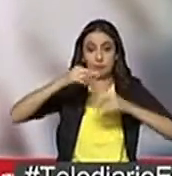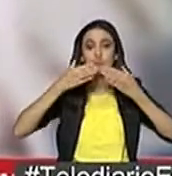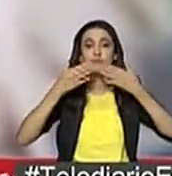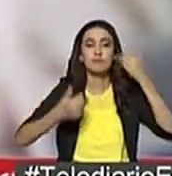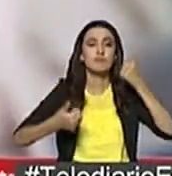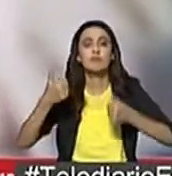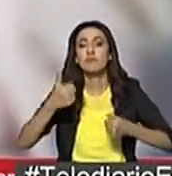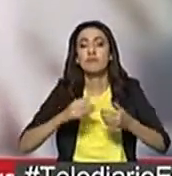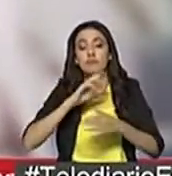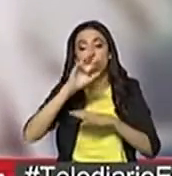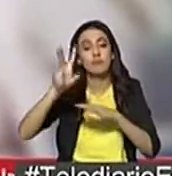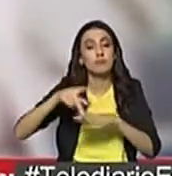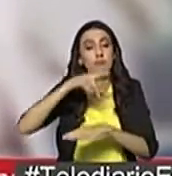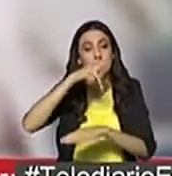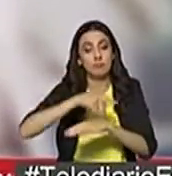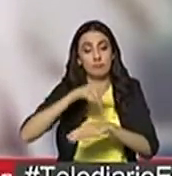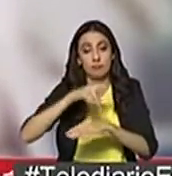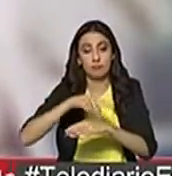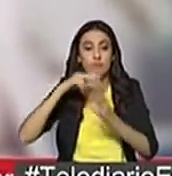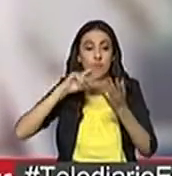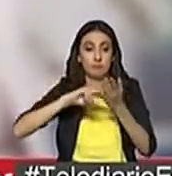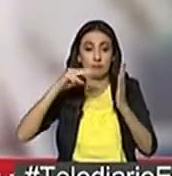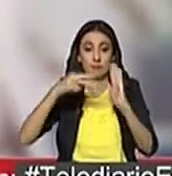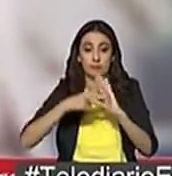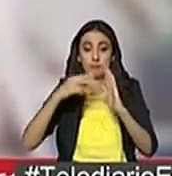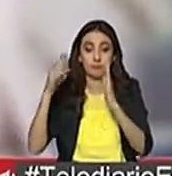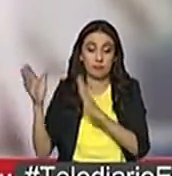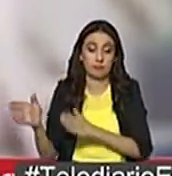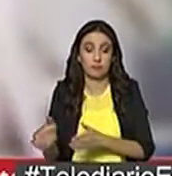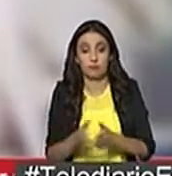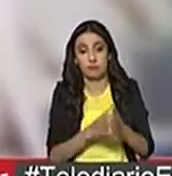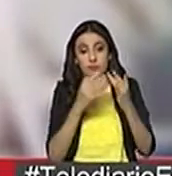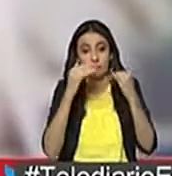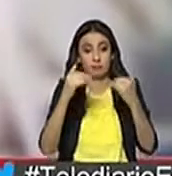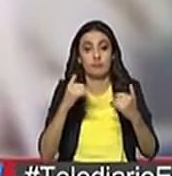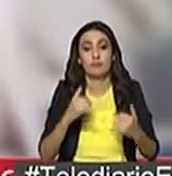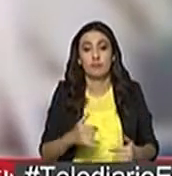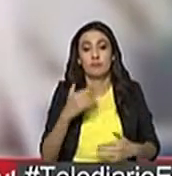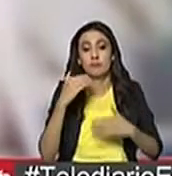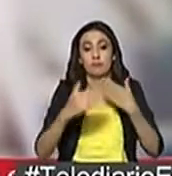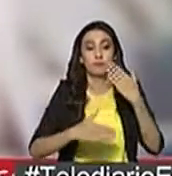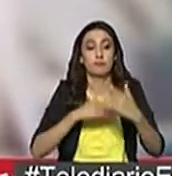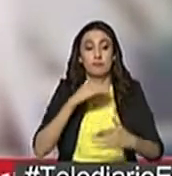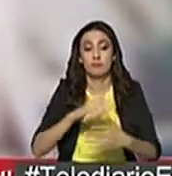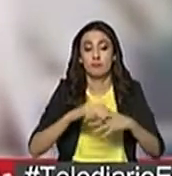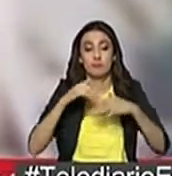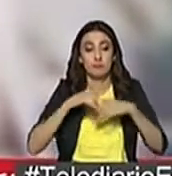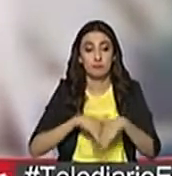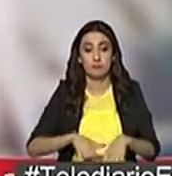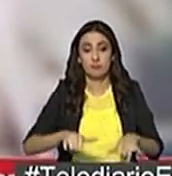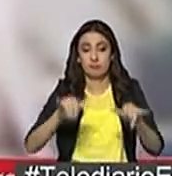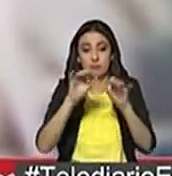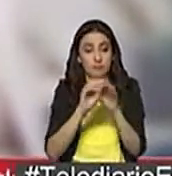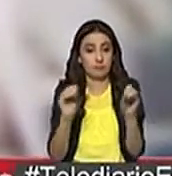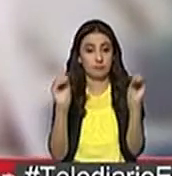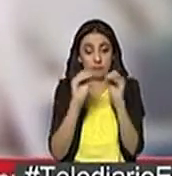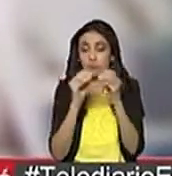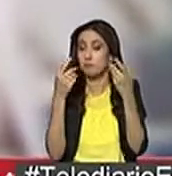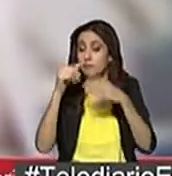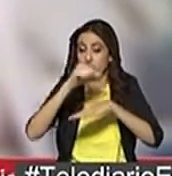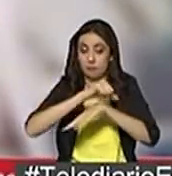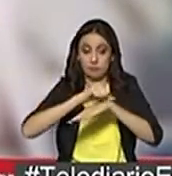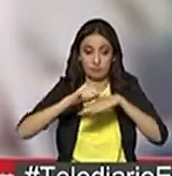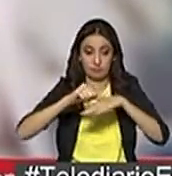4 profesionales. Tecnólogos en imagenología, 160 profesionales. Médico especialista en cirugía